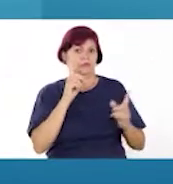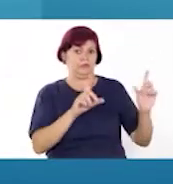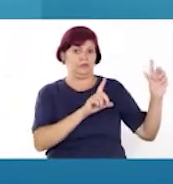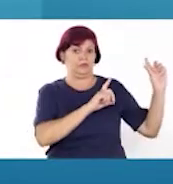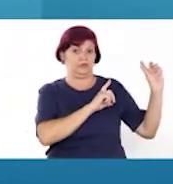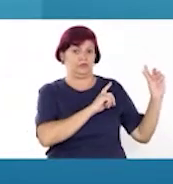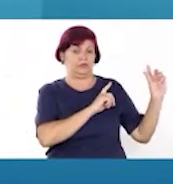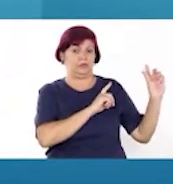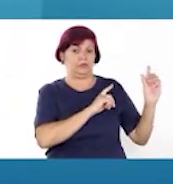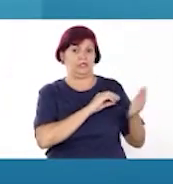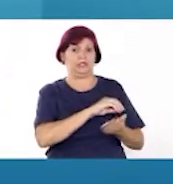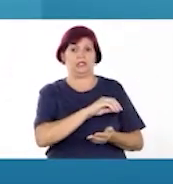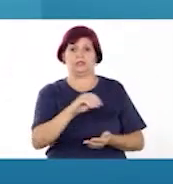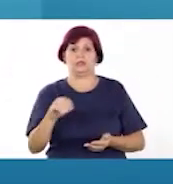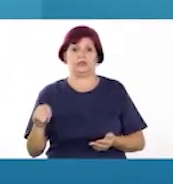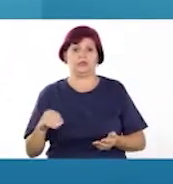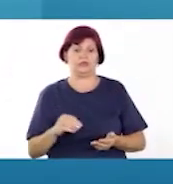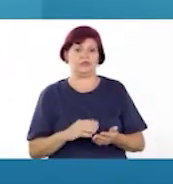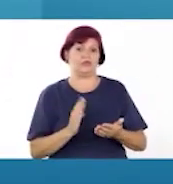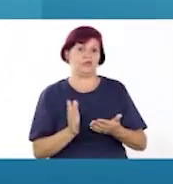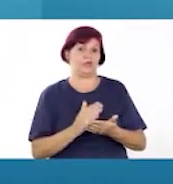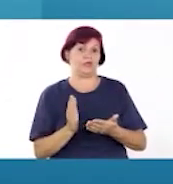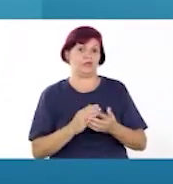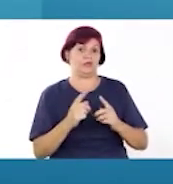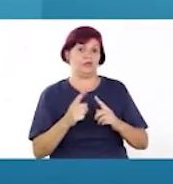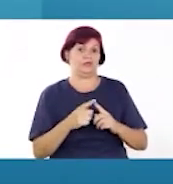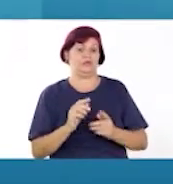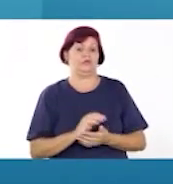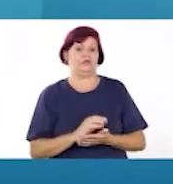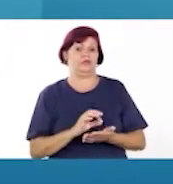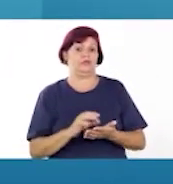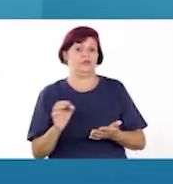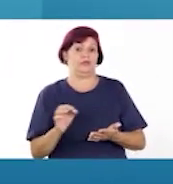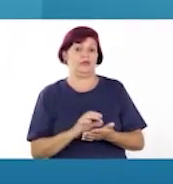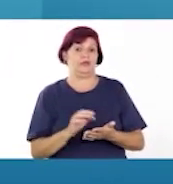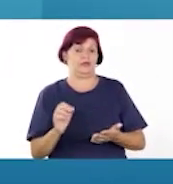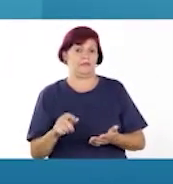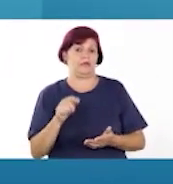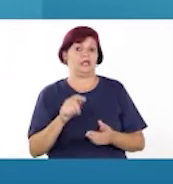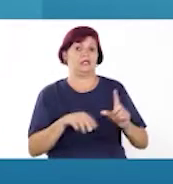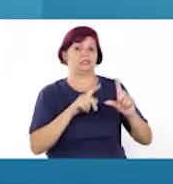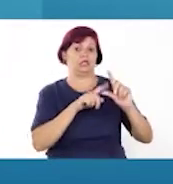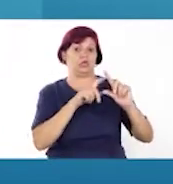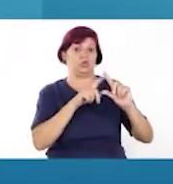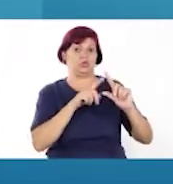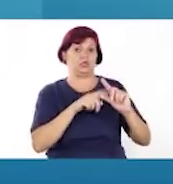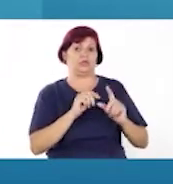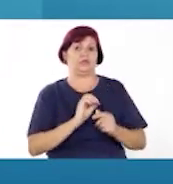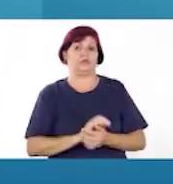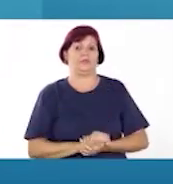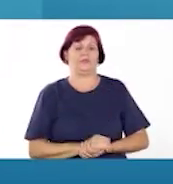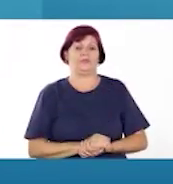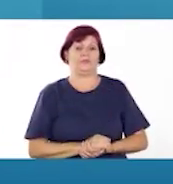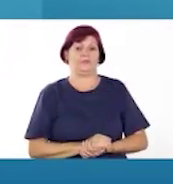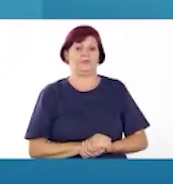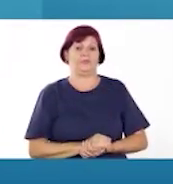cómo aparecen distribuidas en el libro de texto estos aspectos.